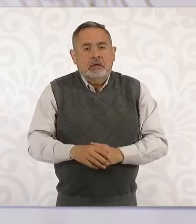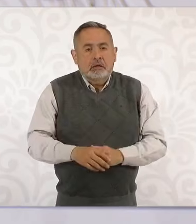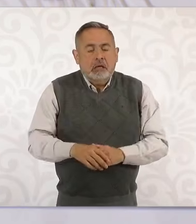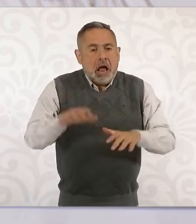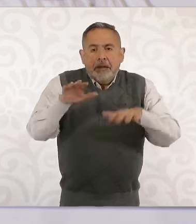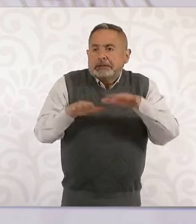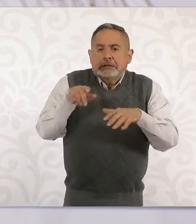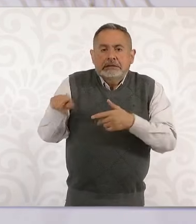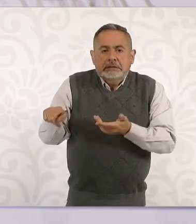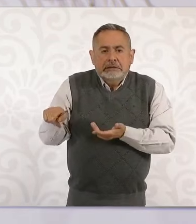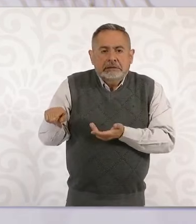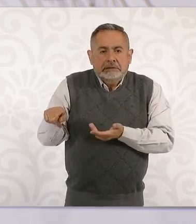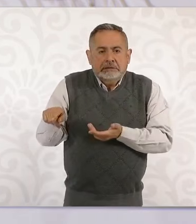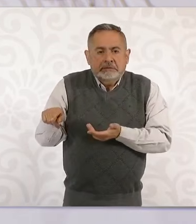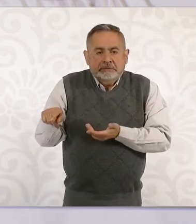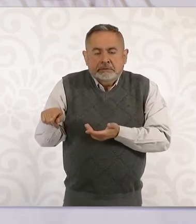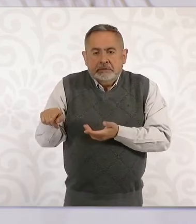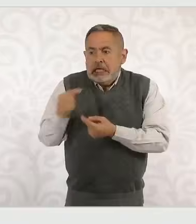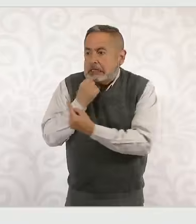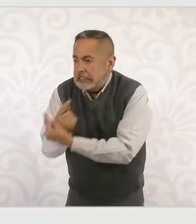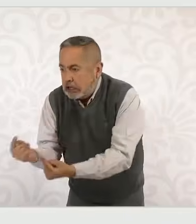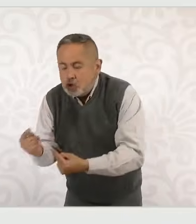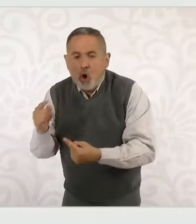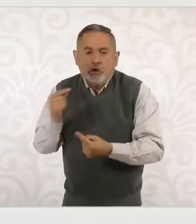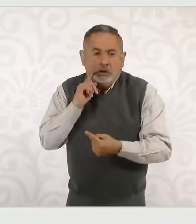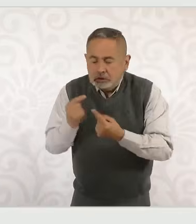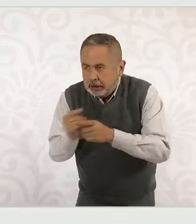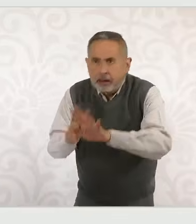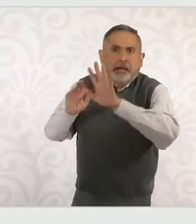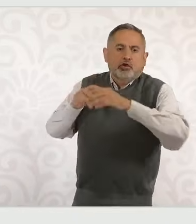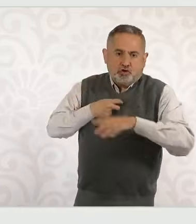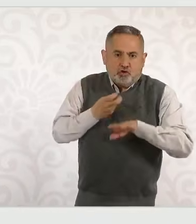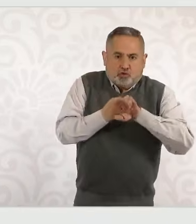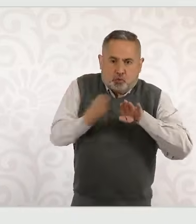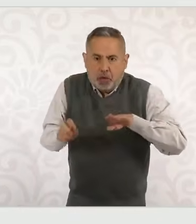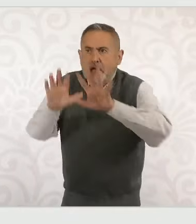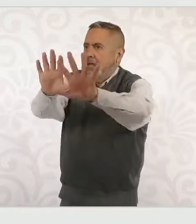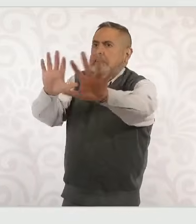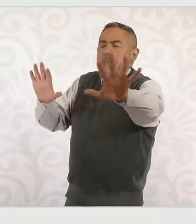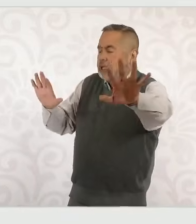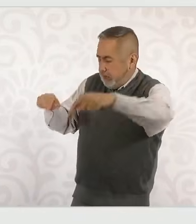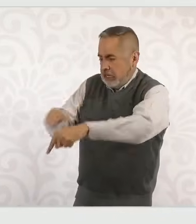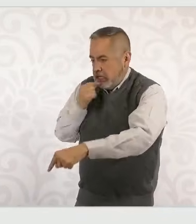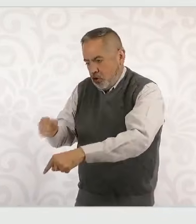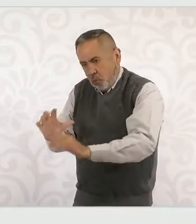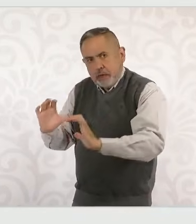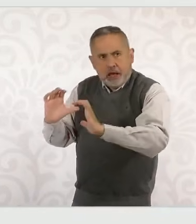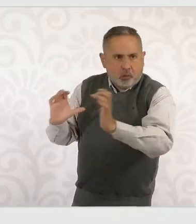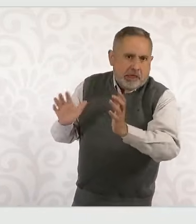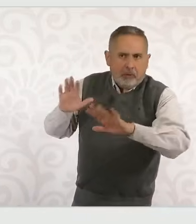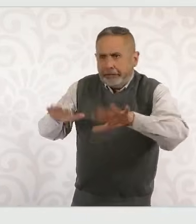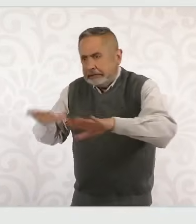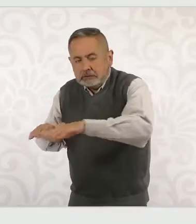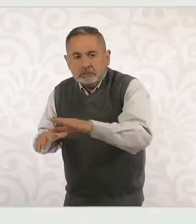A veces pues hay niños, niñas, me salgo y digo, a ver, espérense, aquí hay un niño, ayuden a salir. Y